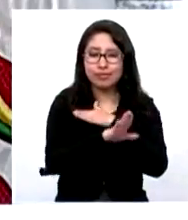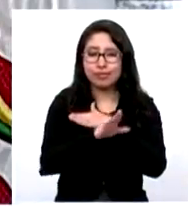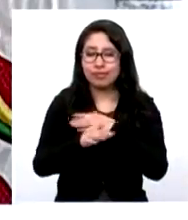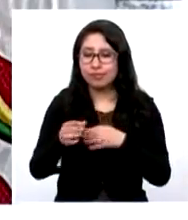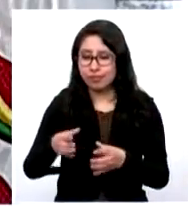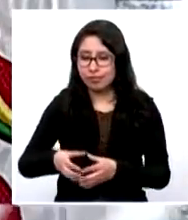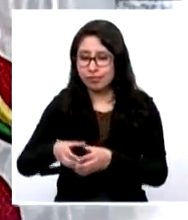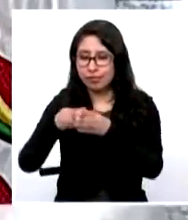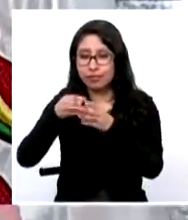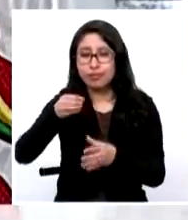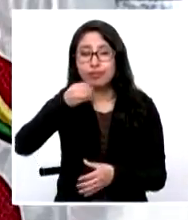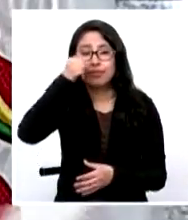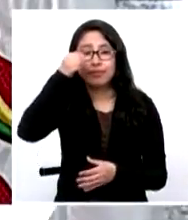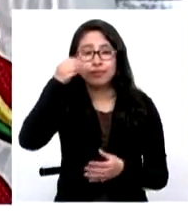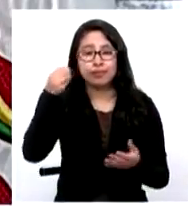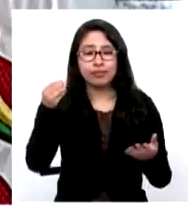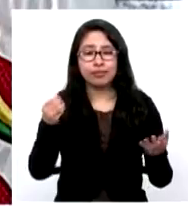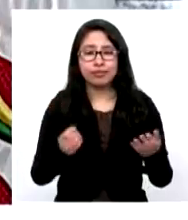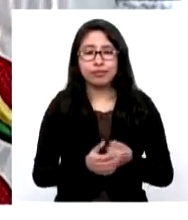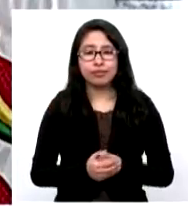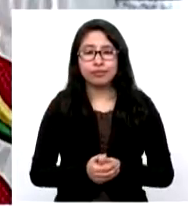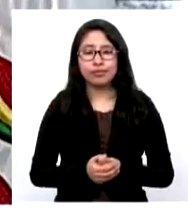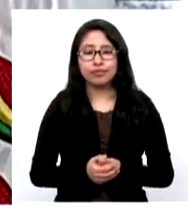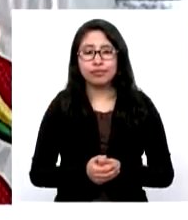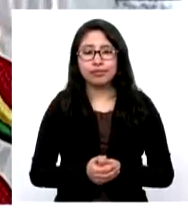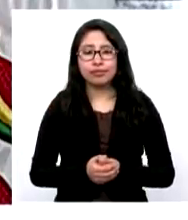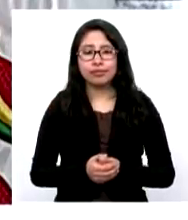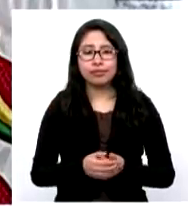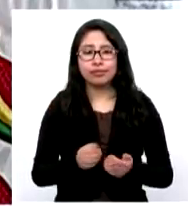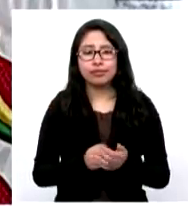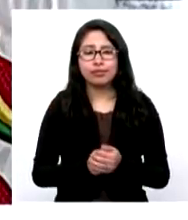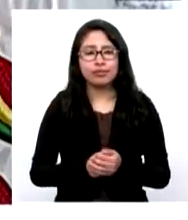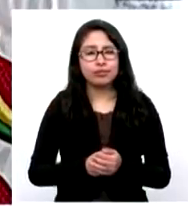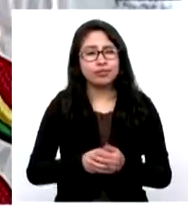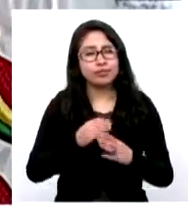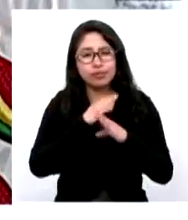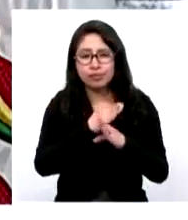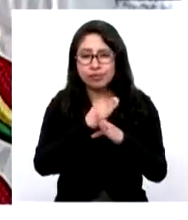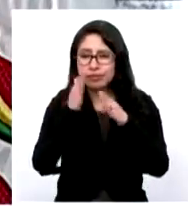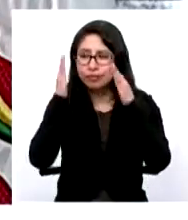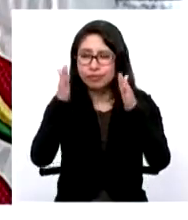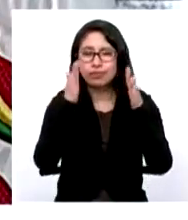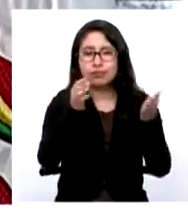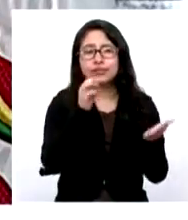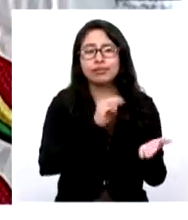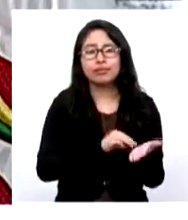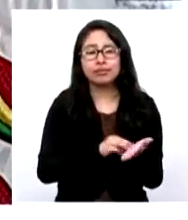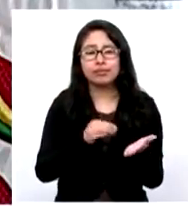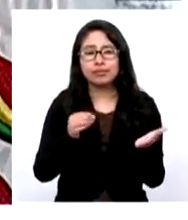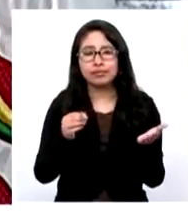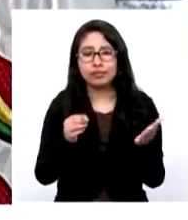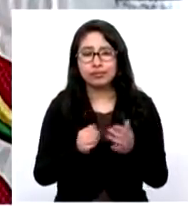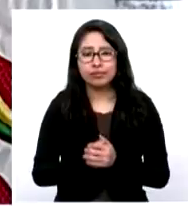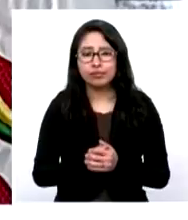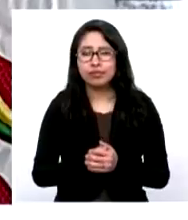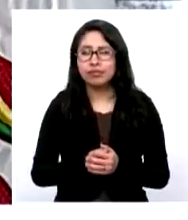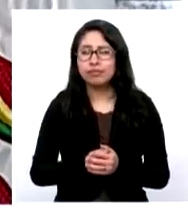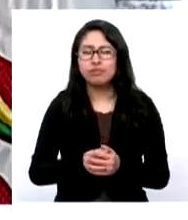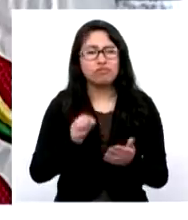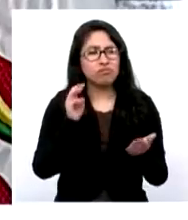el pueblo boliviano tenga oxígeno, que tenga atención médica, que los médicos se puedan transportar